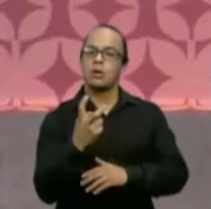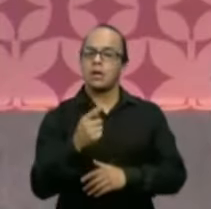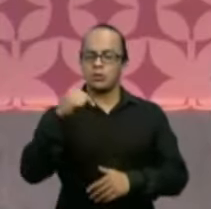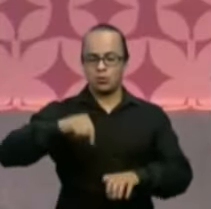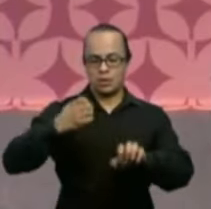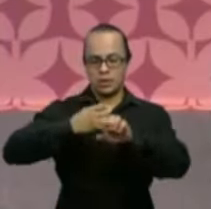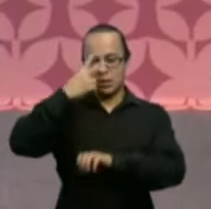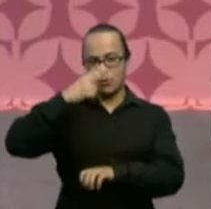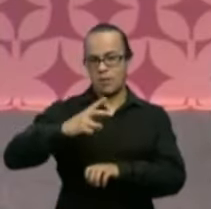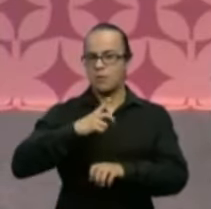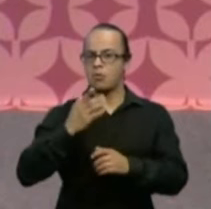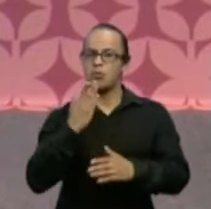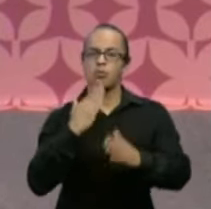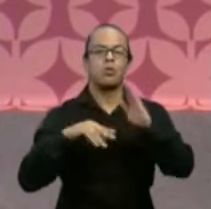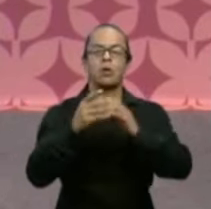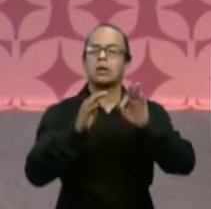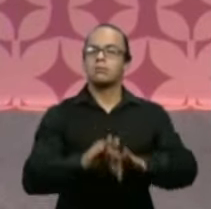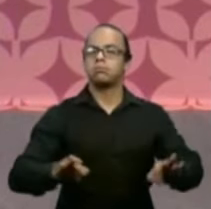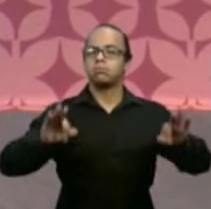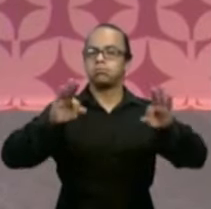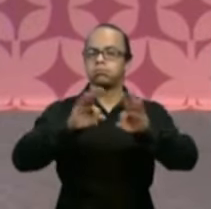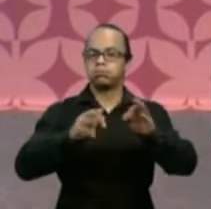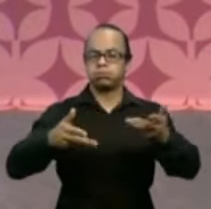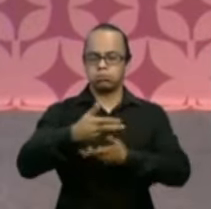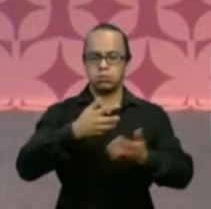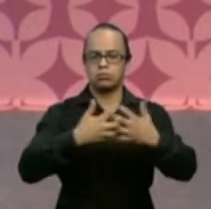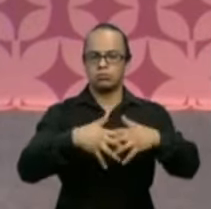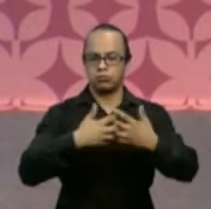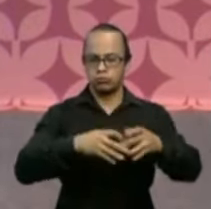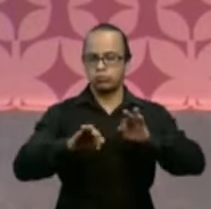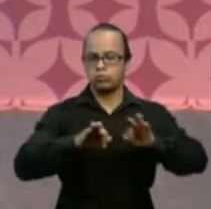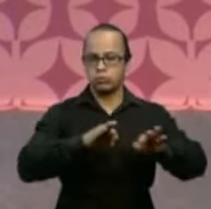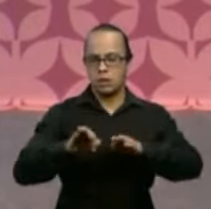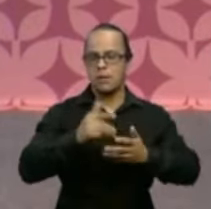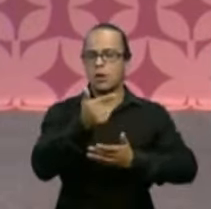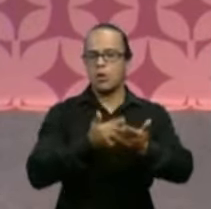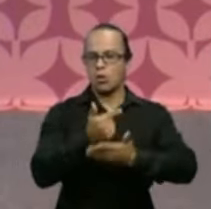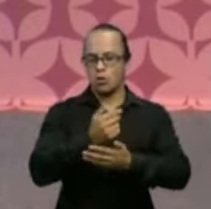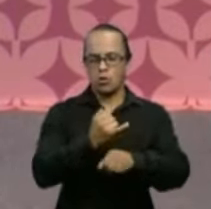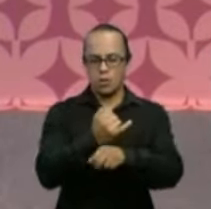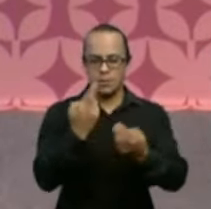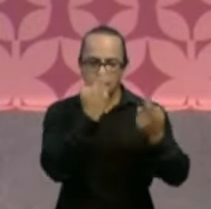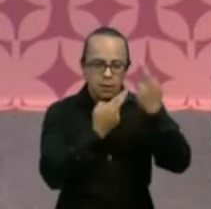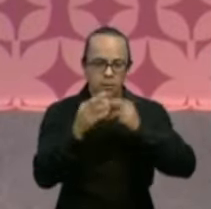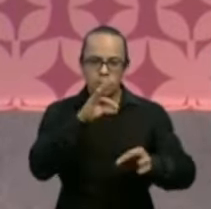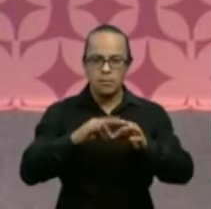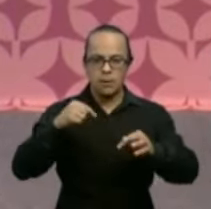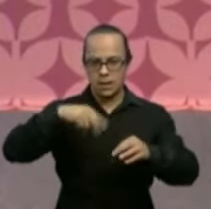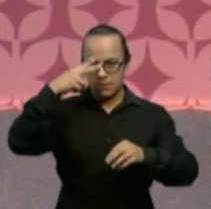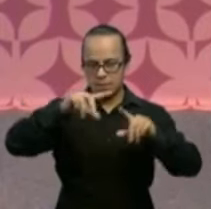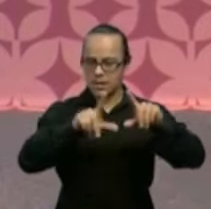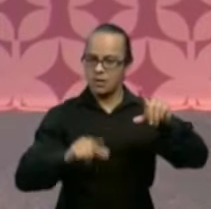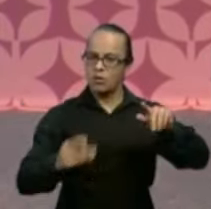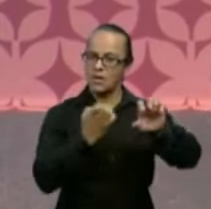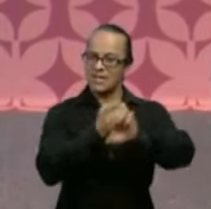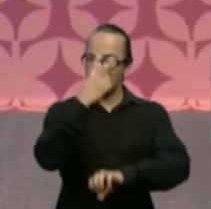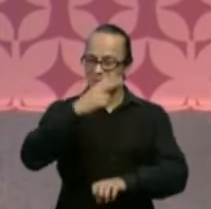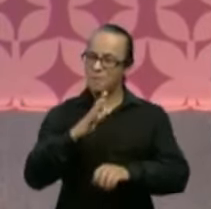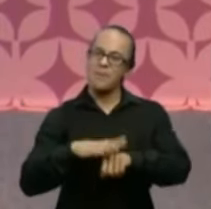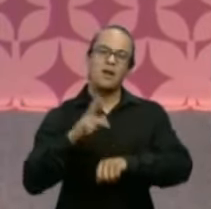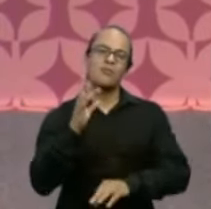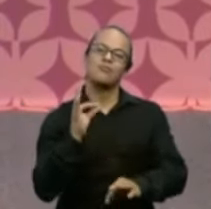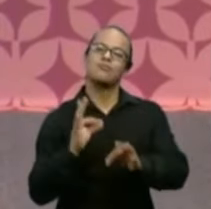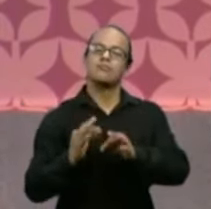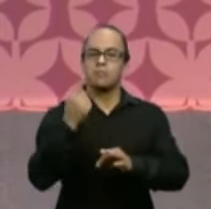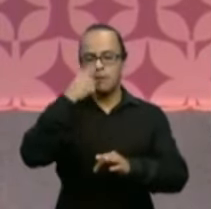Estado de México en el eje industrial, económico y de investigación del país. Con esto pretendemos atraer